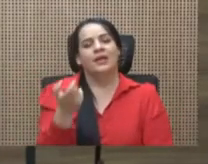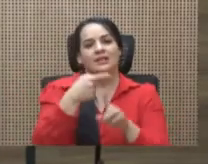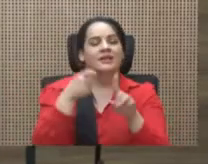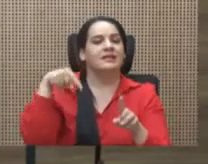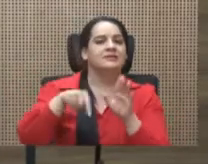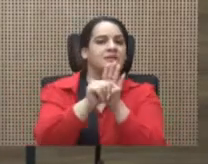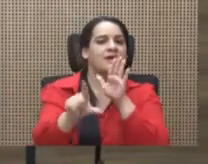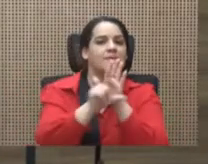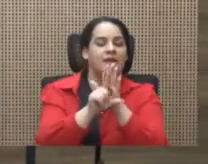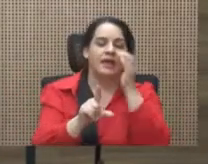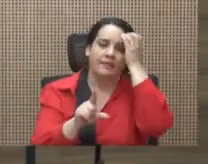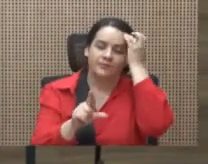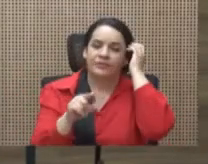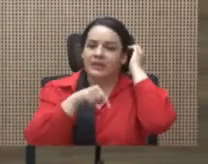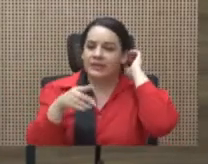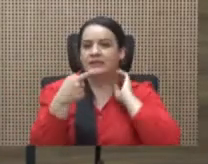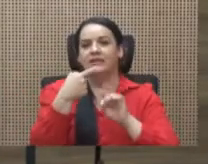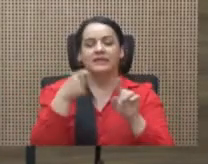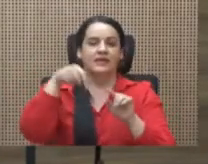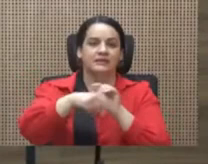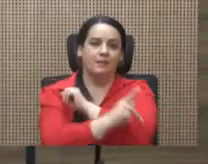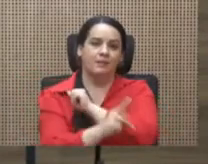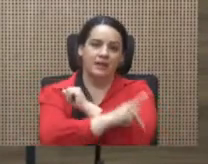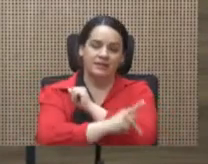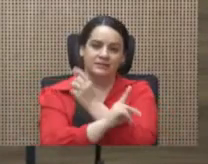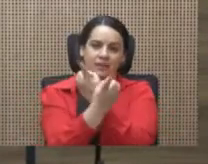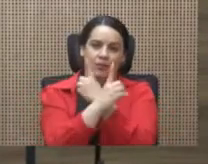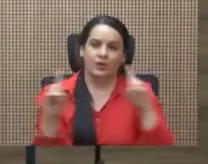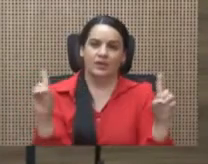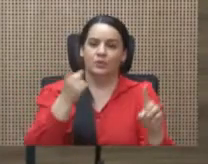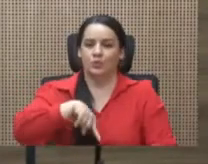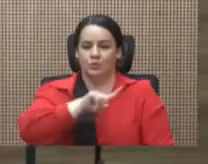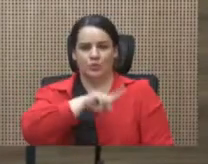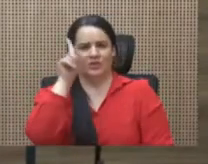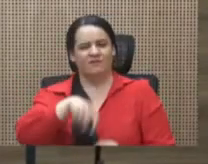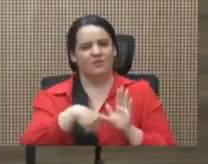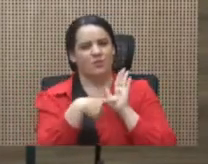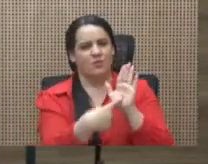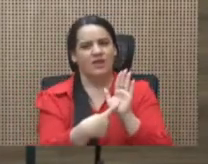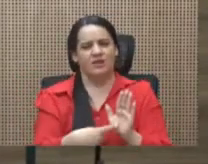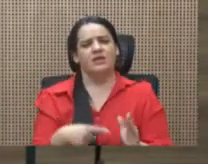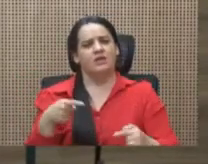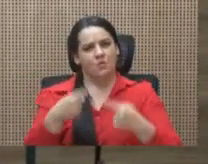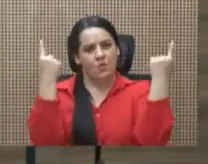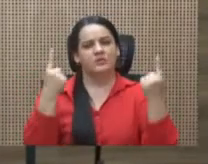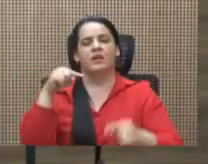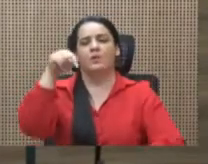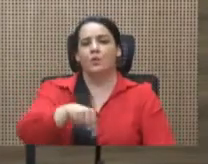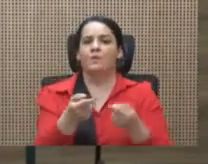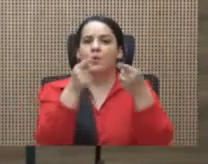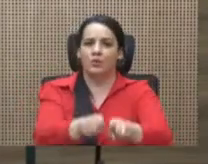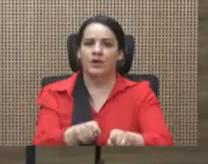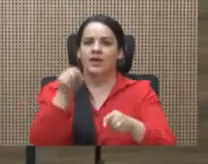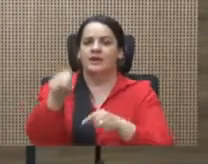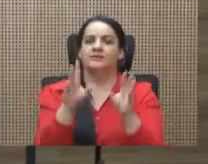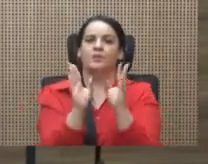Asamblea Legislativa y desde este país democrático tenemos que manifestarnos en contra de lo que hoy va a ocurrir en ese